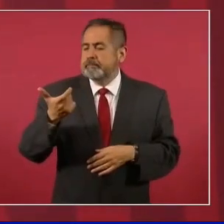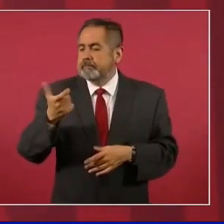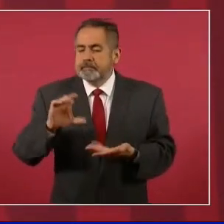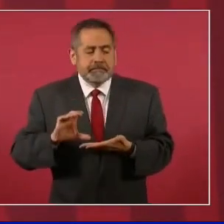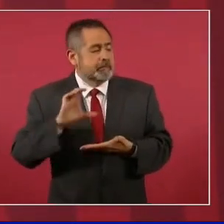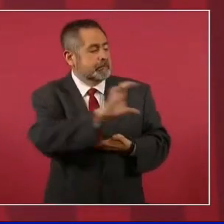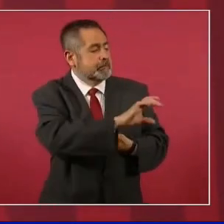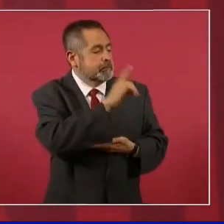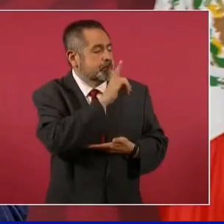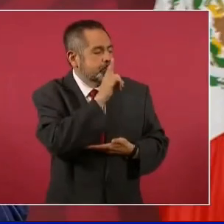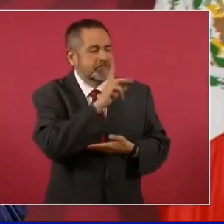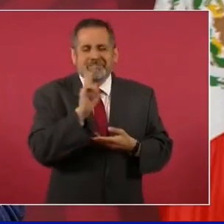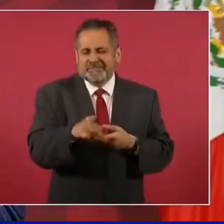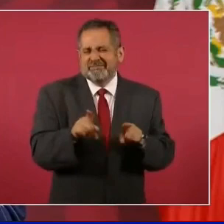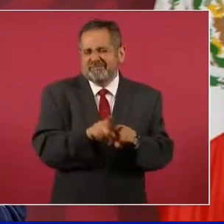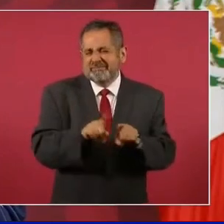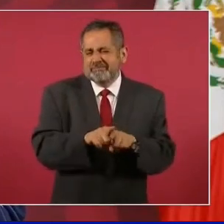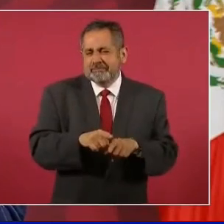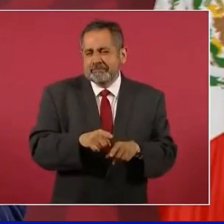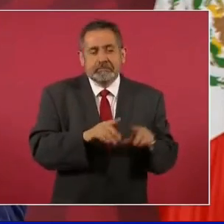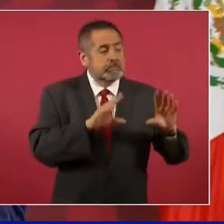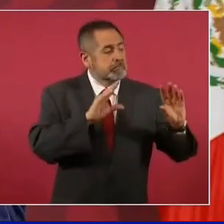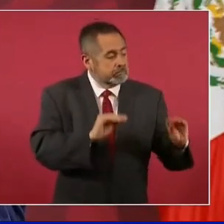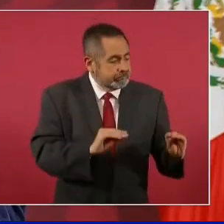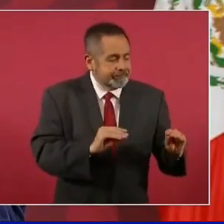Es de las prácticas que están desapareciendo.